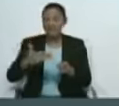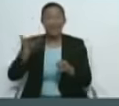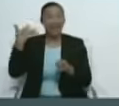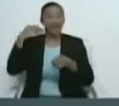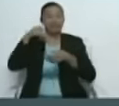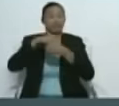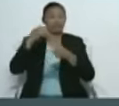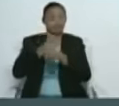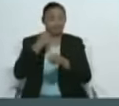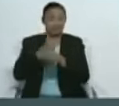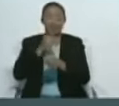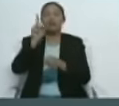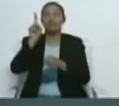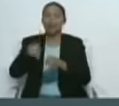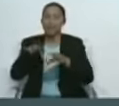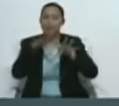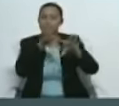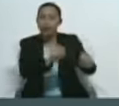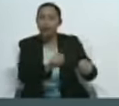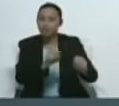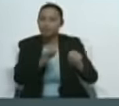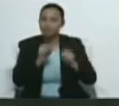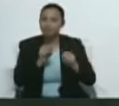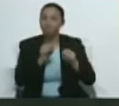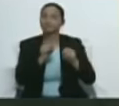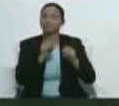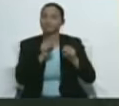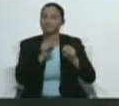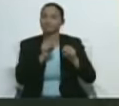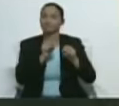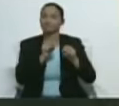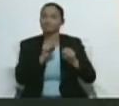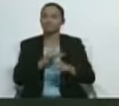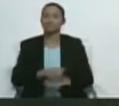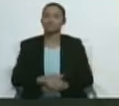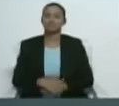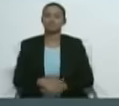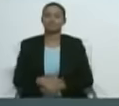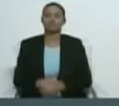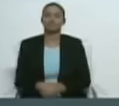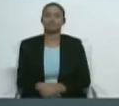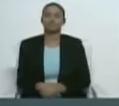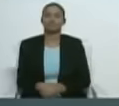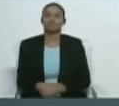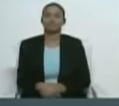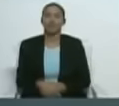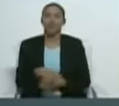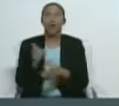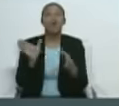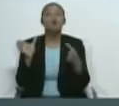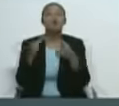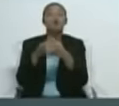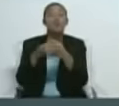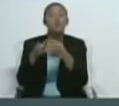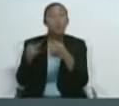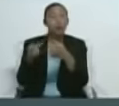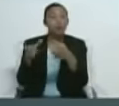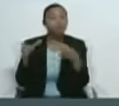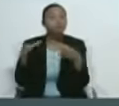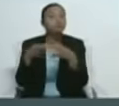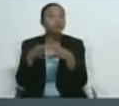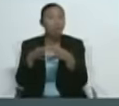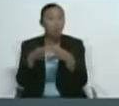que mancillar el honor de su uniforme Posteriormente la trama tercerizada de grudo